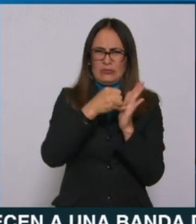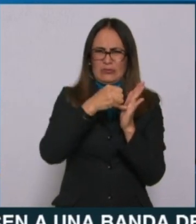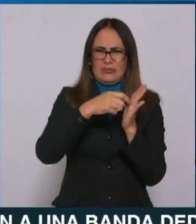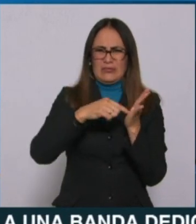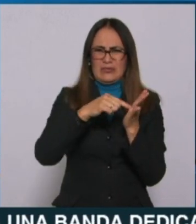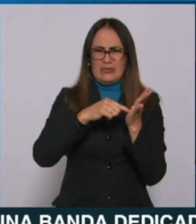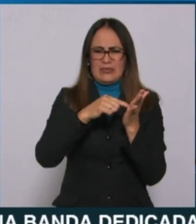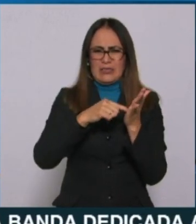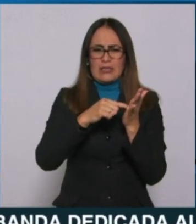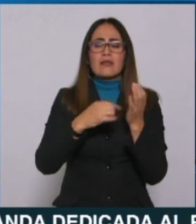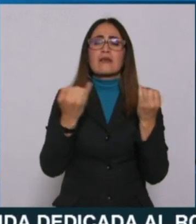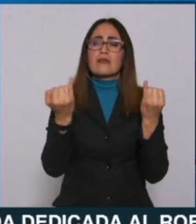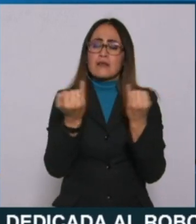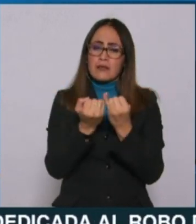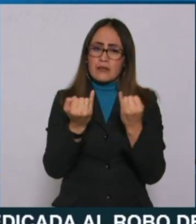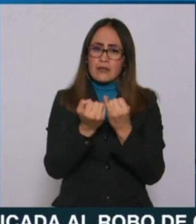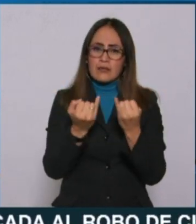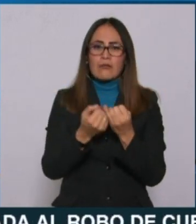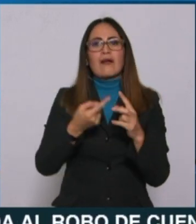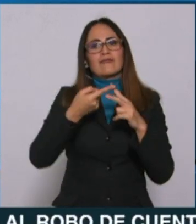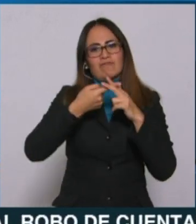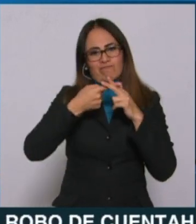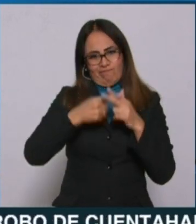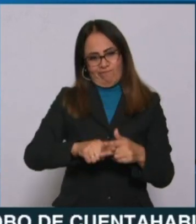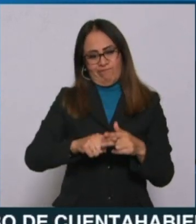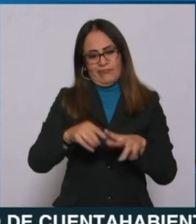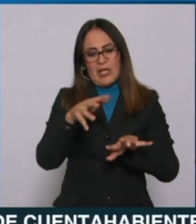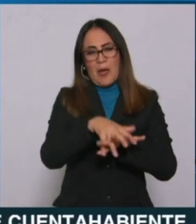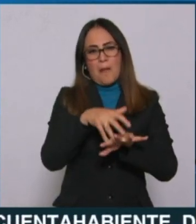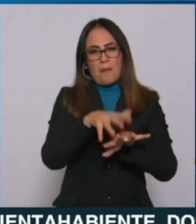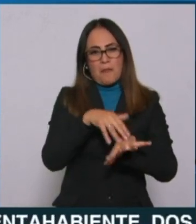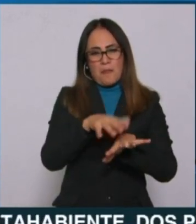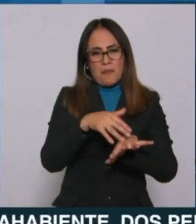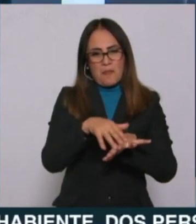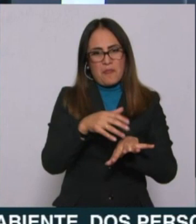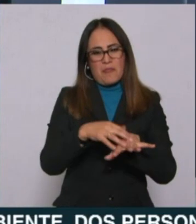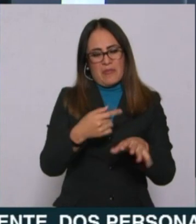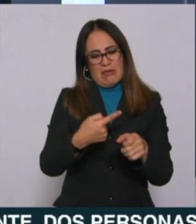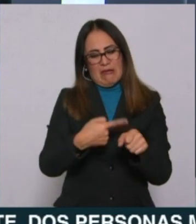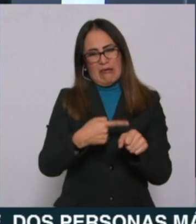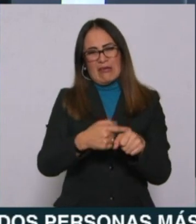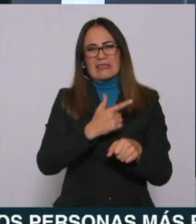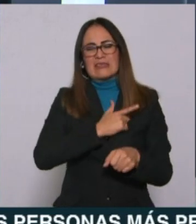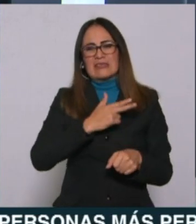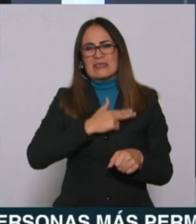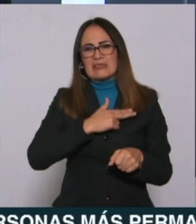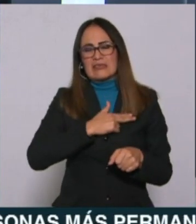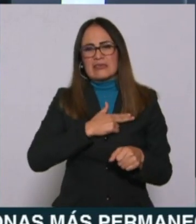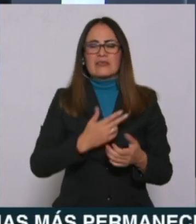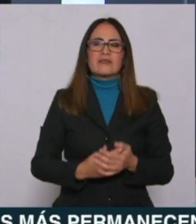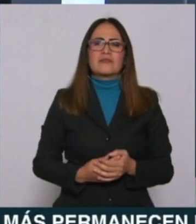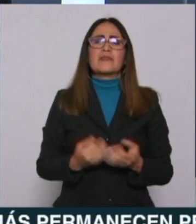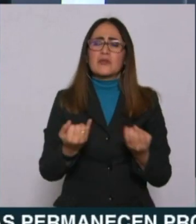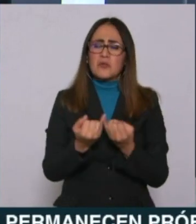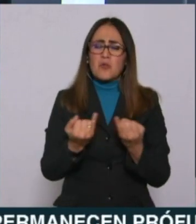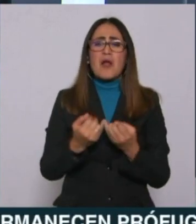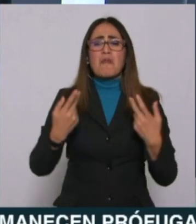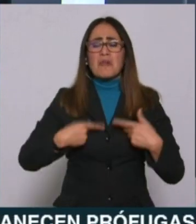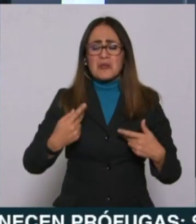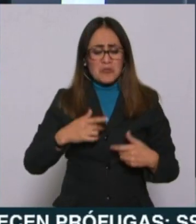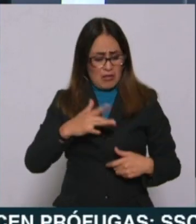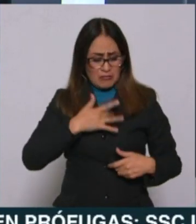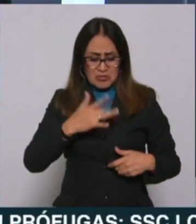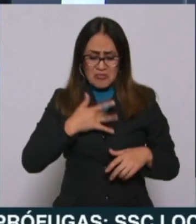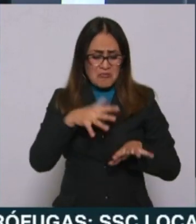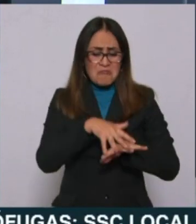muchas veces también es el principio del pie diabético. Y nos dice, doctor, que por la falta de sensibilidad la persona pues no se da cuenta de